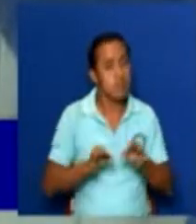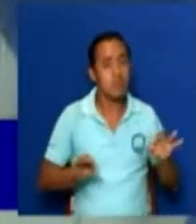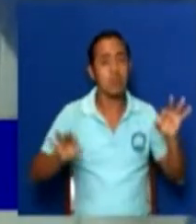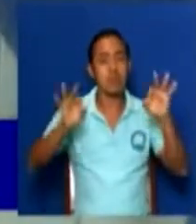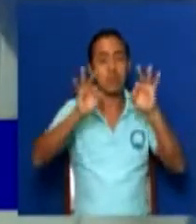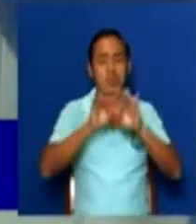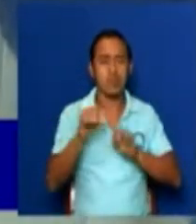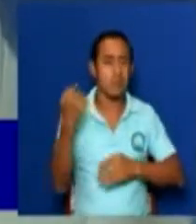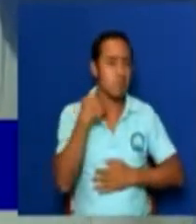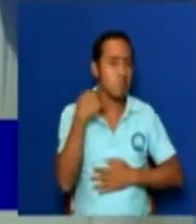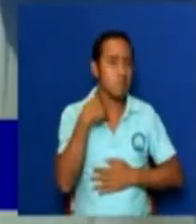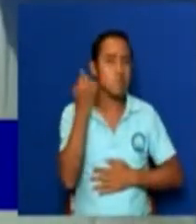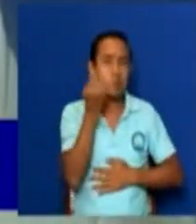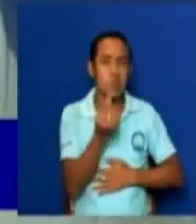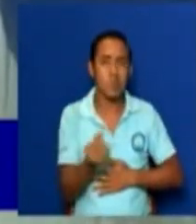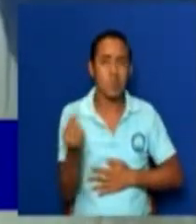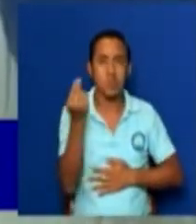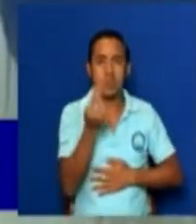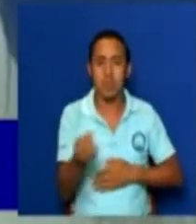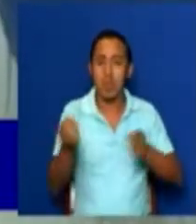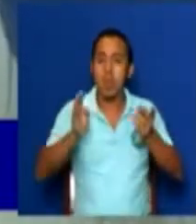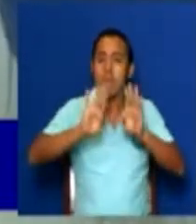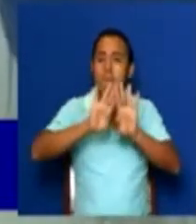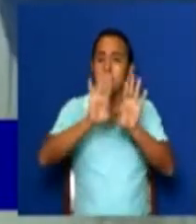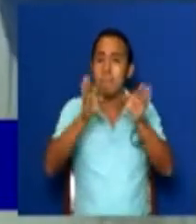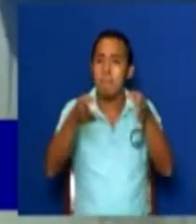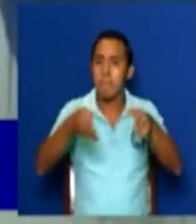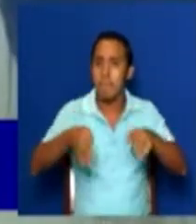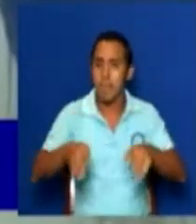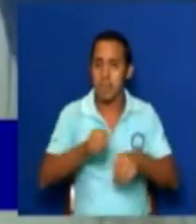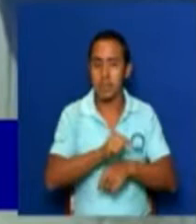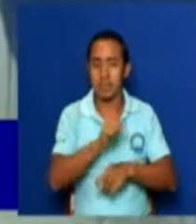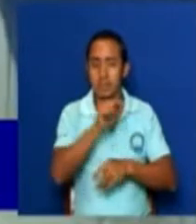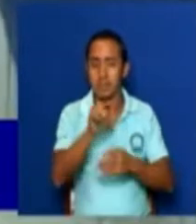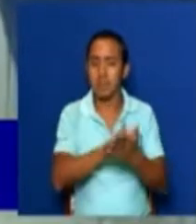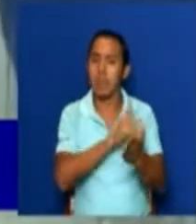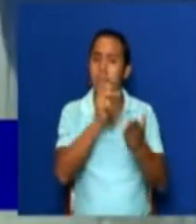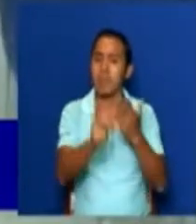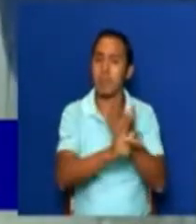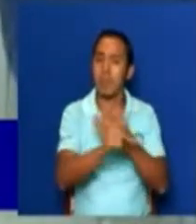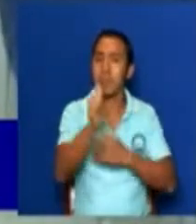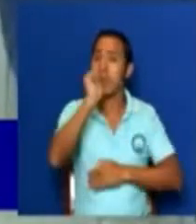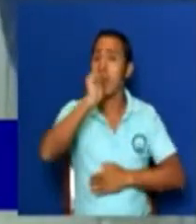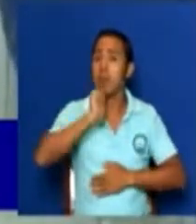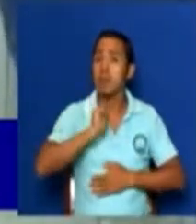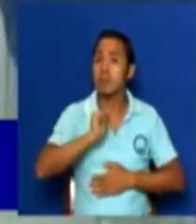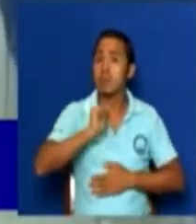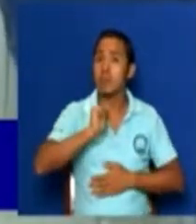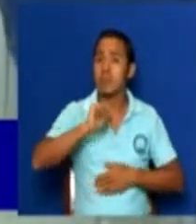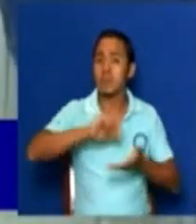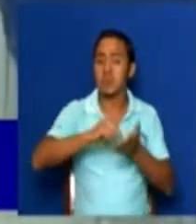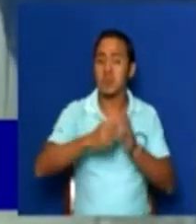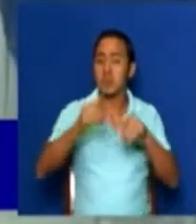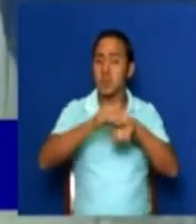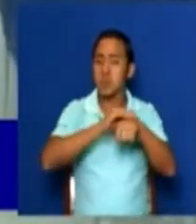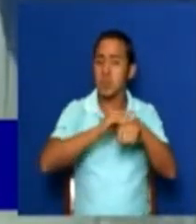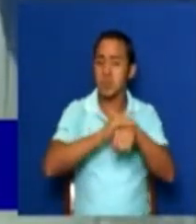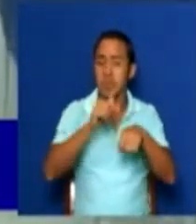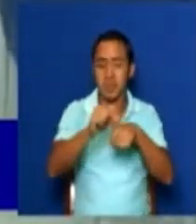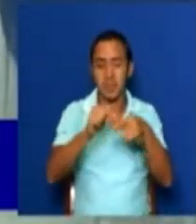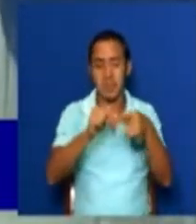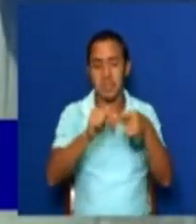utilizado por nosotras las mujeres. Estos programas de agua permiten el acceso tanto en la